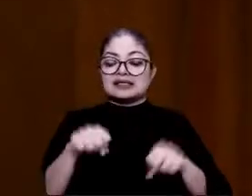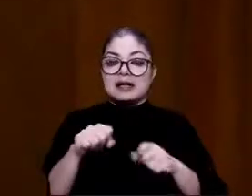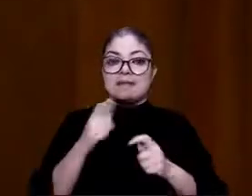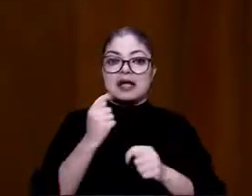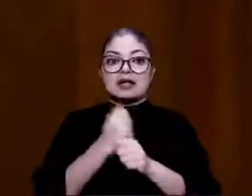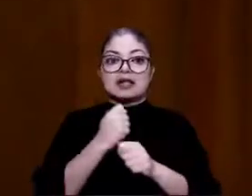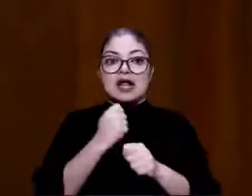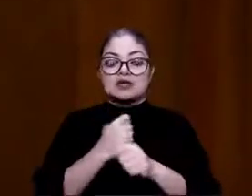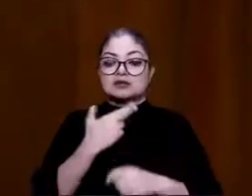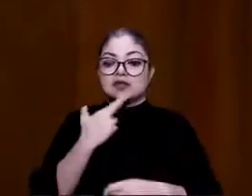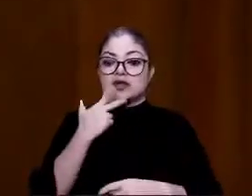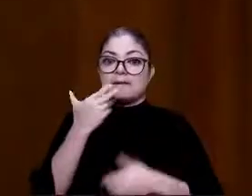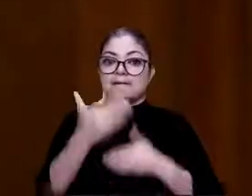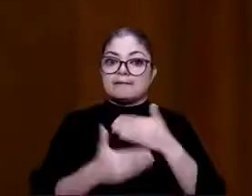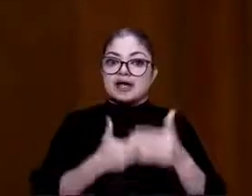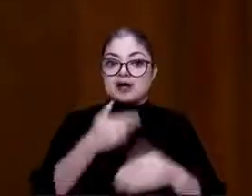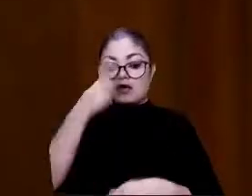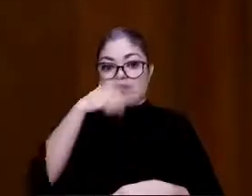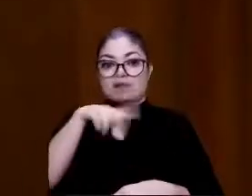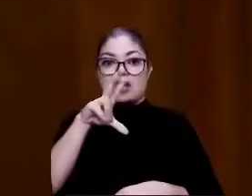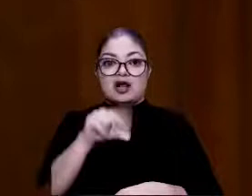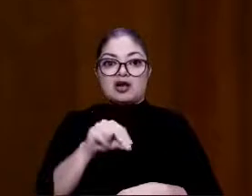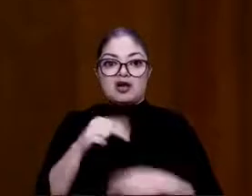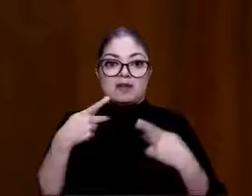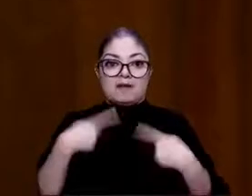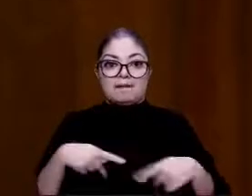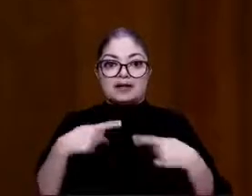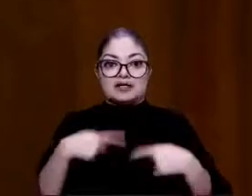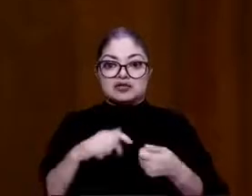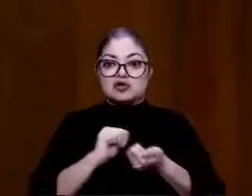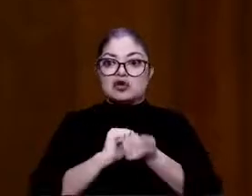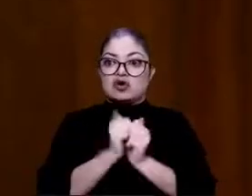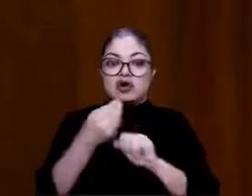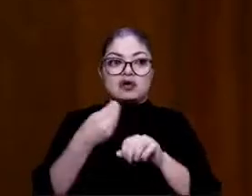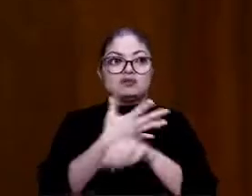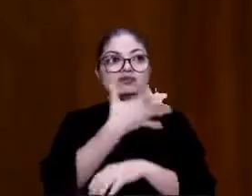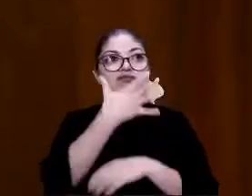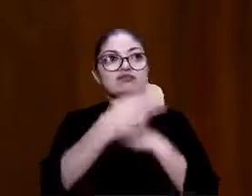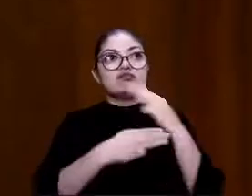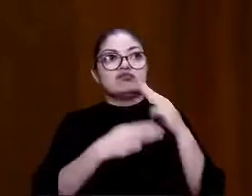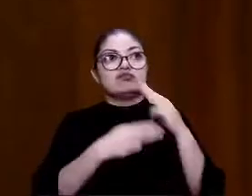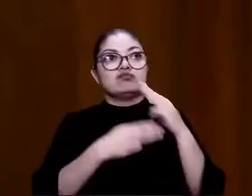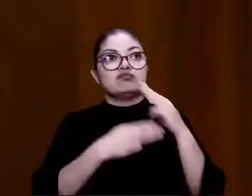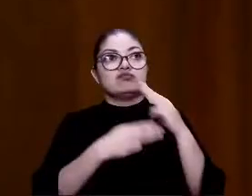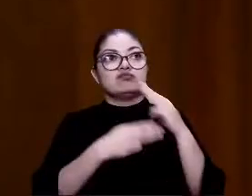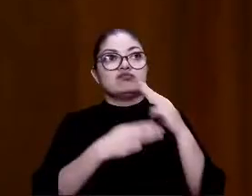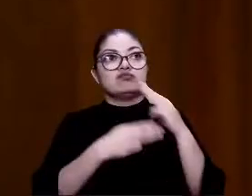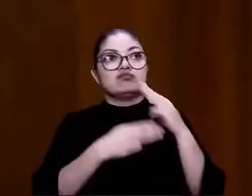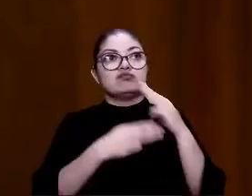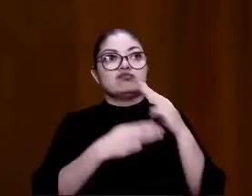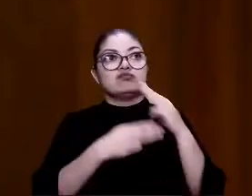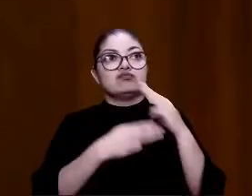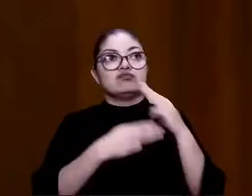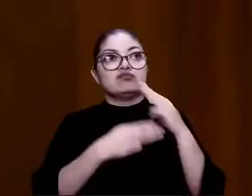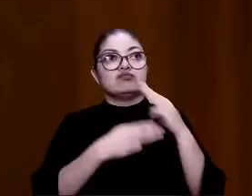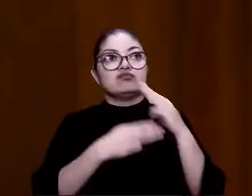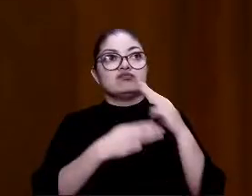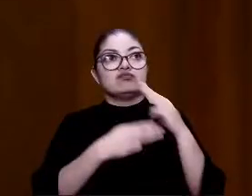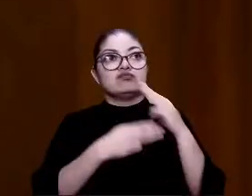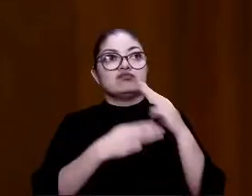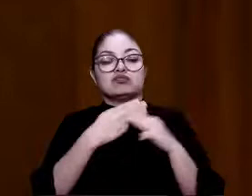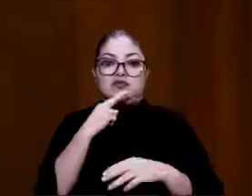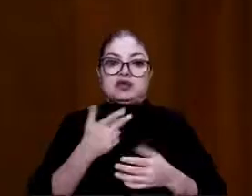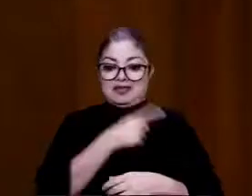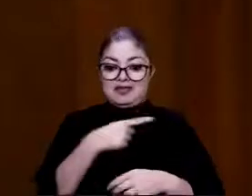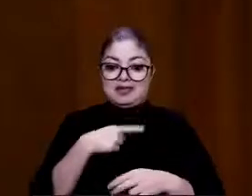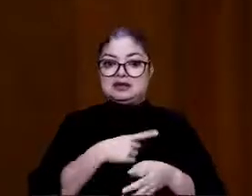sustentable que no perjudique a sus habitantes ni al planeta y que cumpla a cabalidad con las necesidades de los